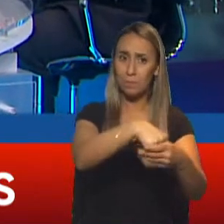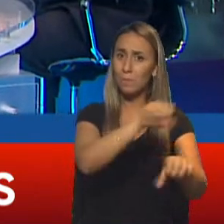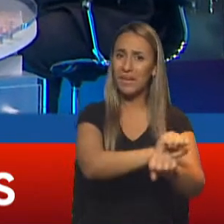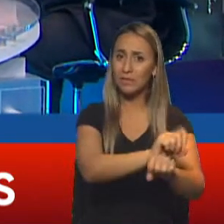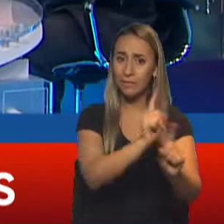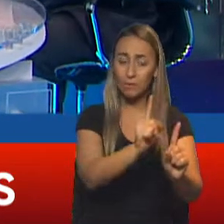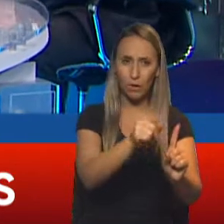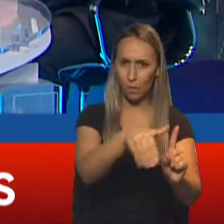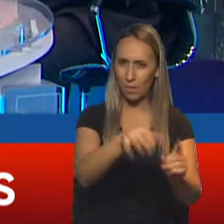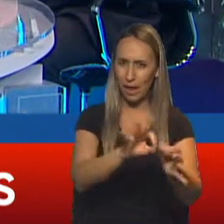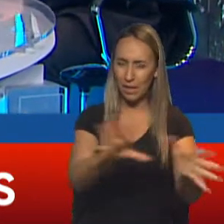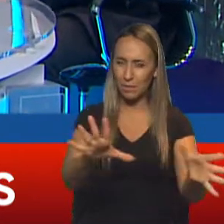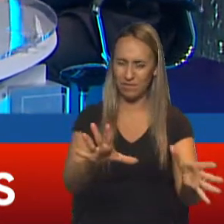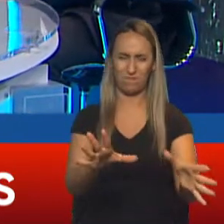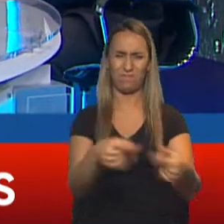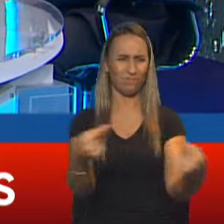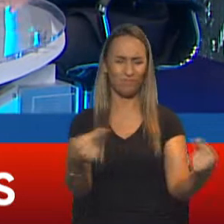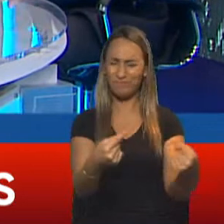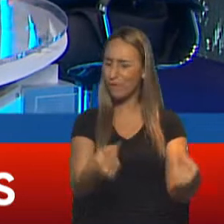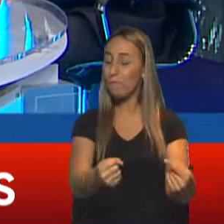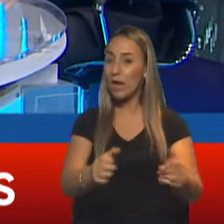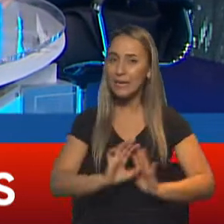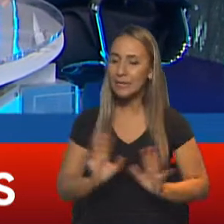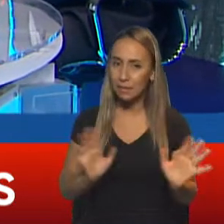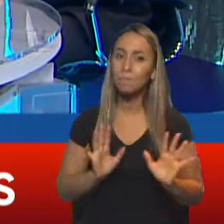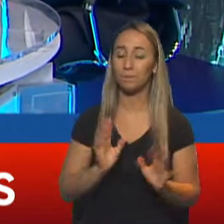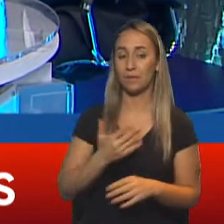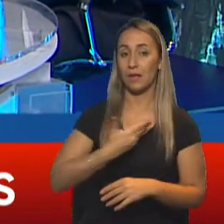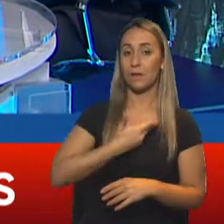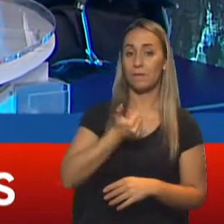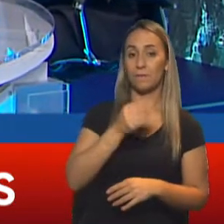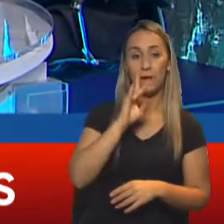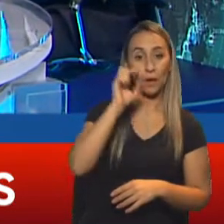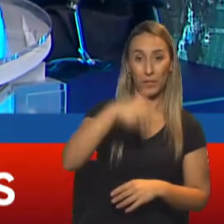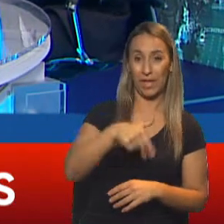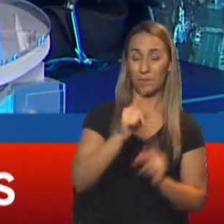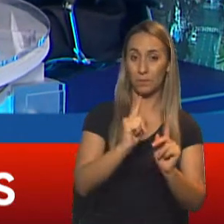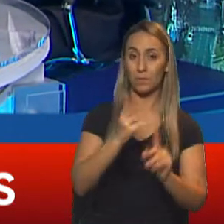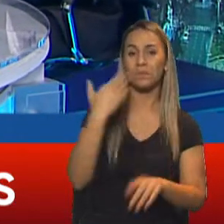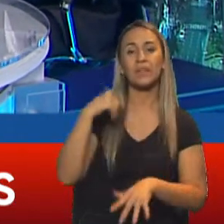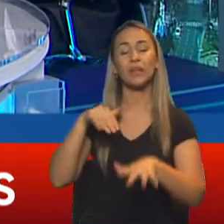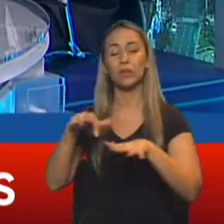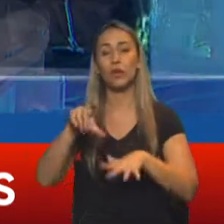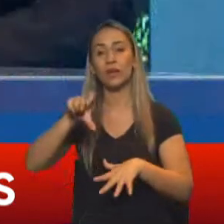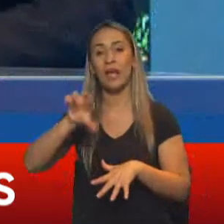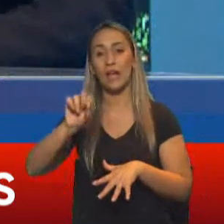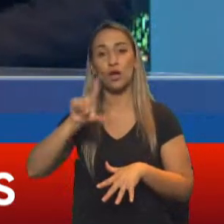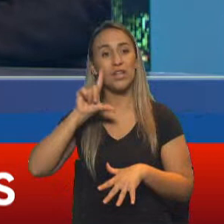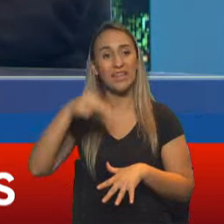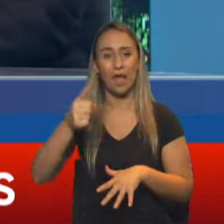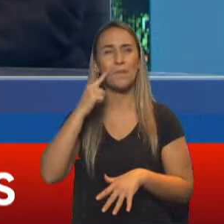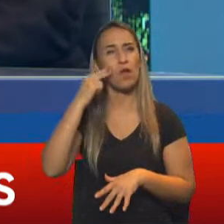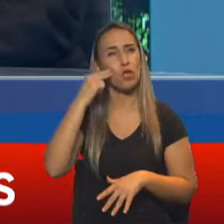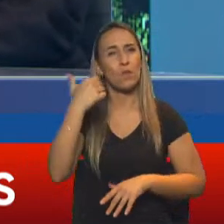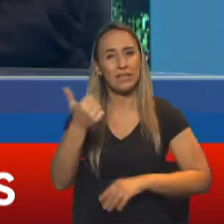libertad. Parece toda una gran contradicción. Contanos. Pero en rigor, Fabián Tablado ocurrió aquel episodio con Carolina Aló en 1996.